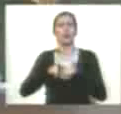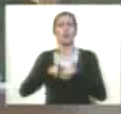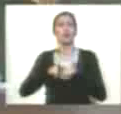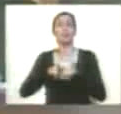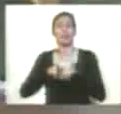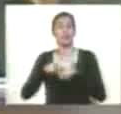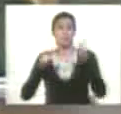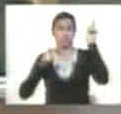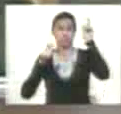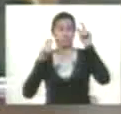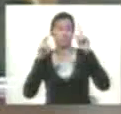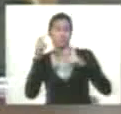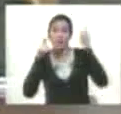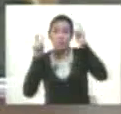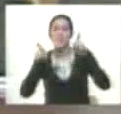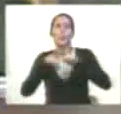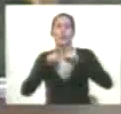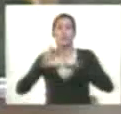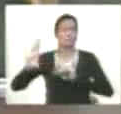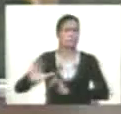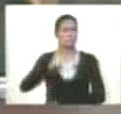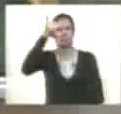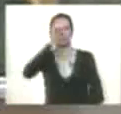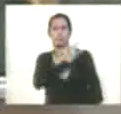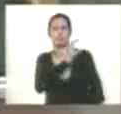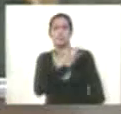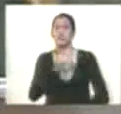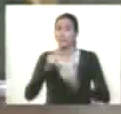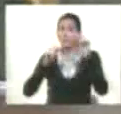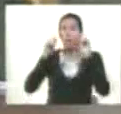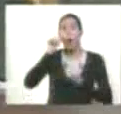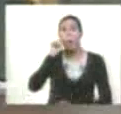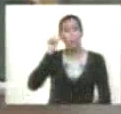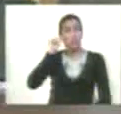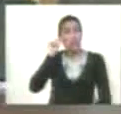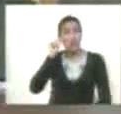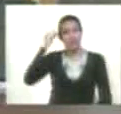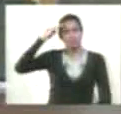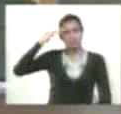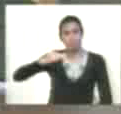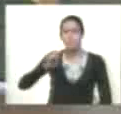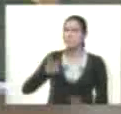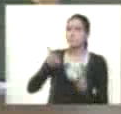supremo. Comandante supremo, así lo asumen los soldados y las soldadas de la patria.